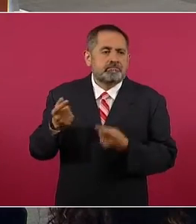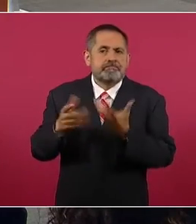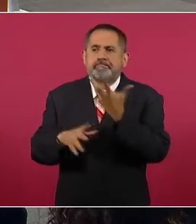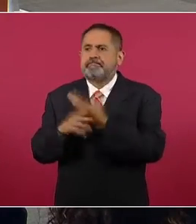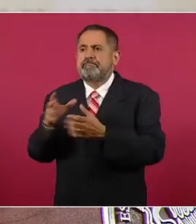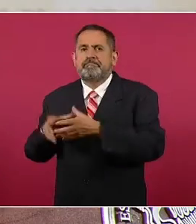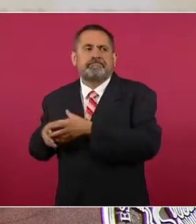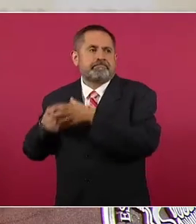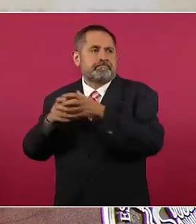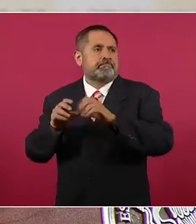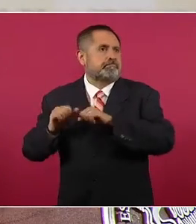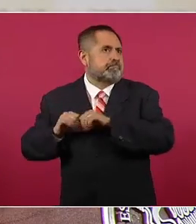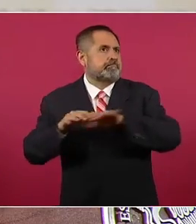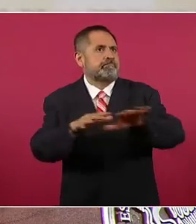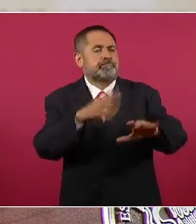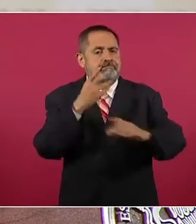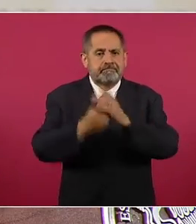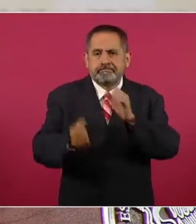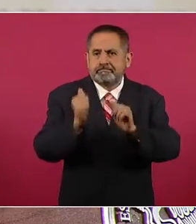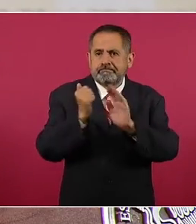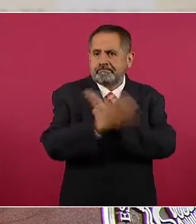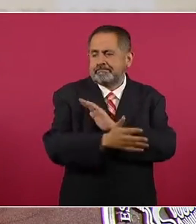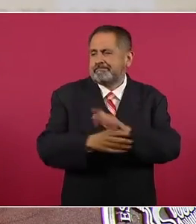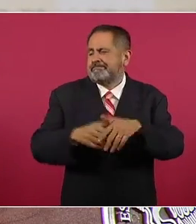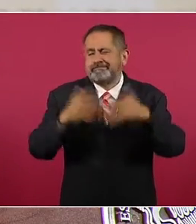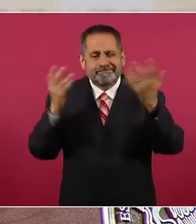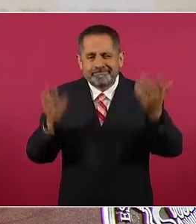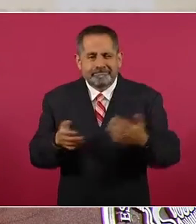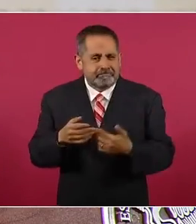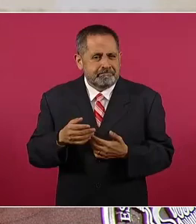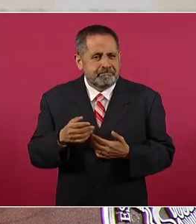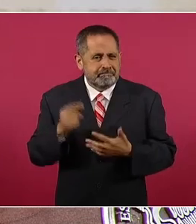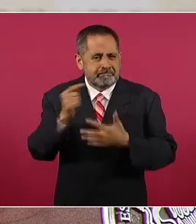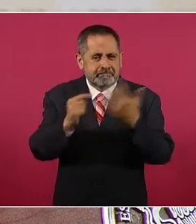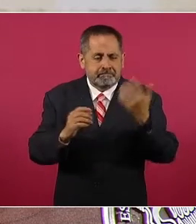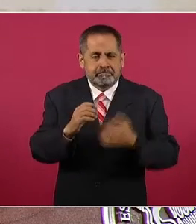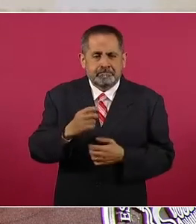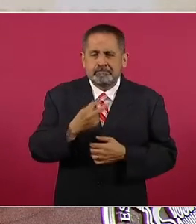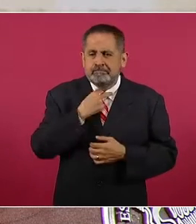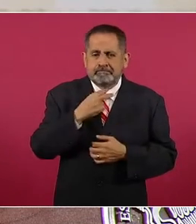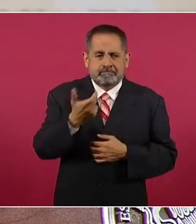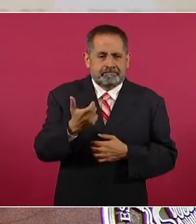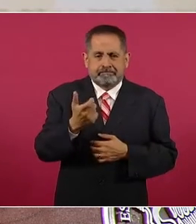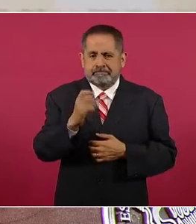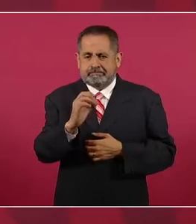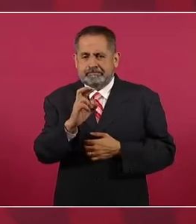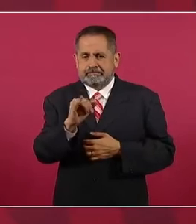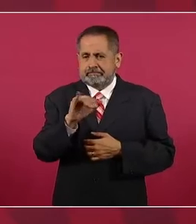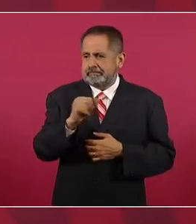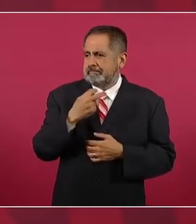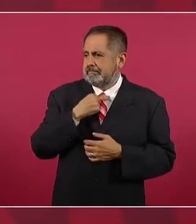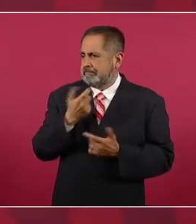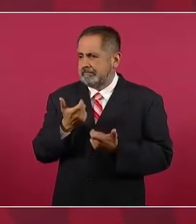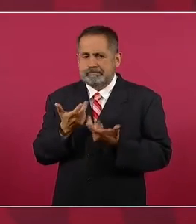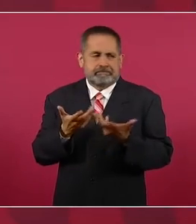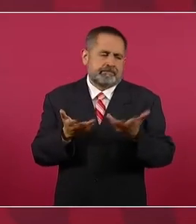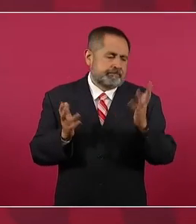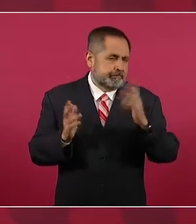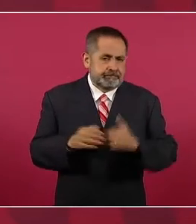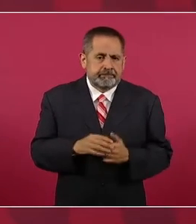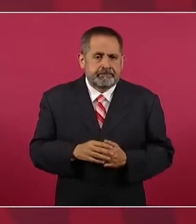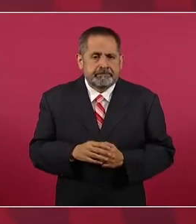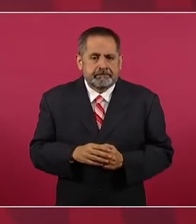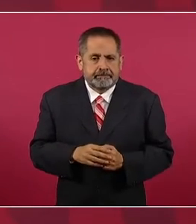desplazados, porque son afectados por crisis económicas,